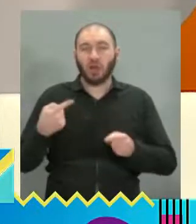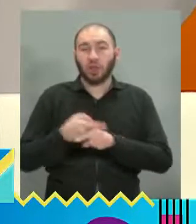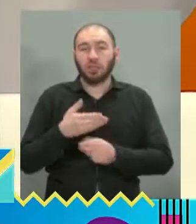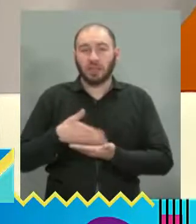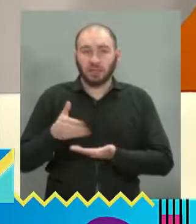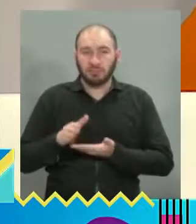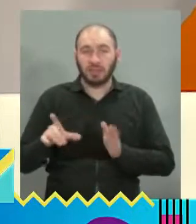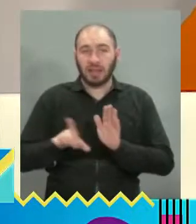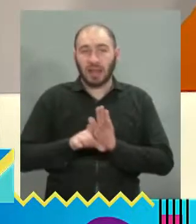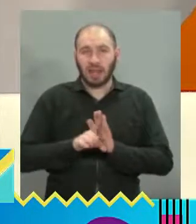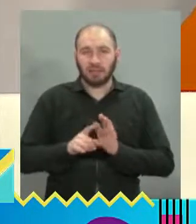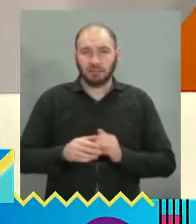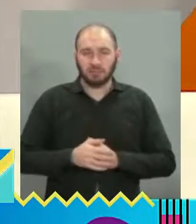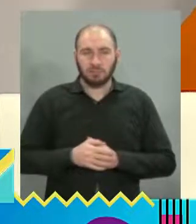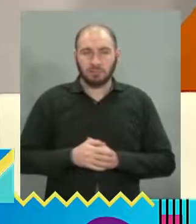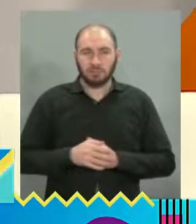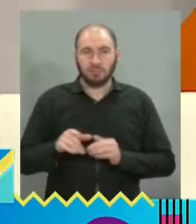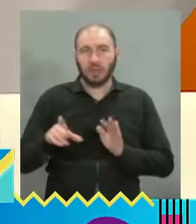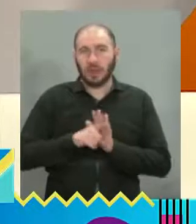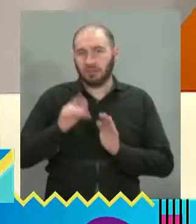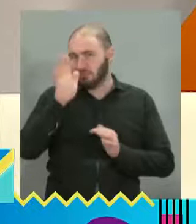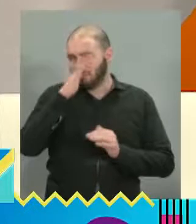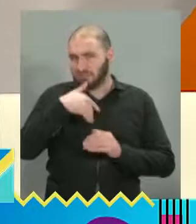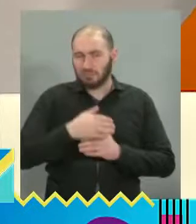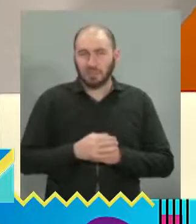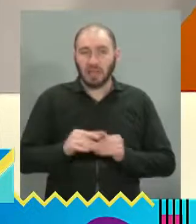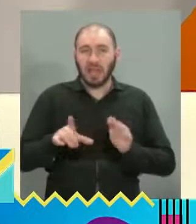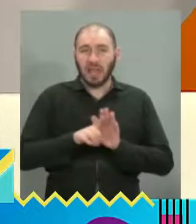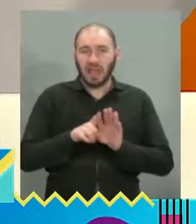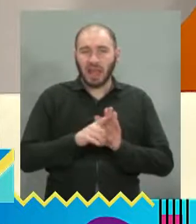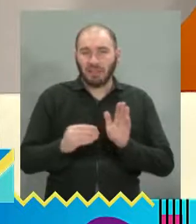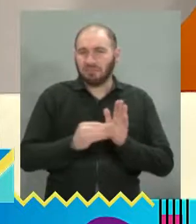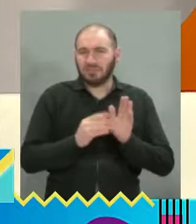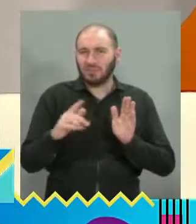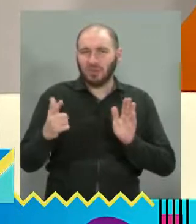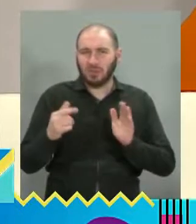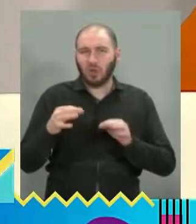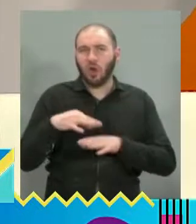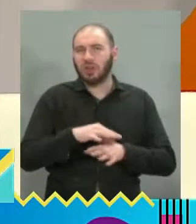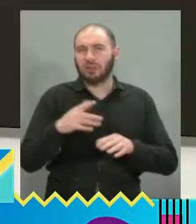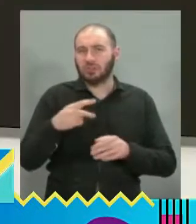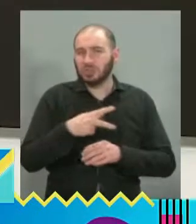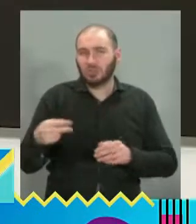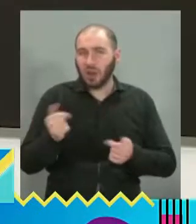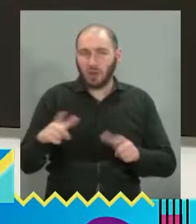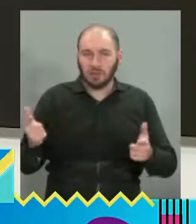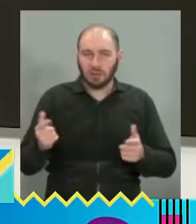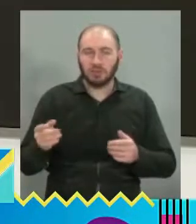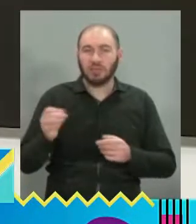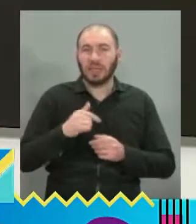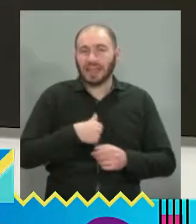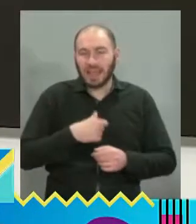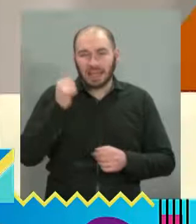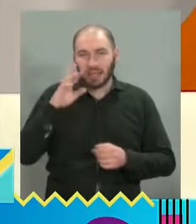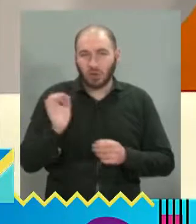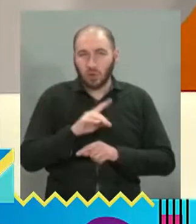antidiscriminación, que es una ley que ya ha quedado bastante vieja. Imaginemos que la ley ni siquiera hoy habla de orientación sexual, claro, ni de identidad de género. La ley